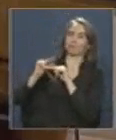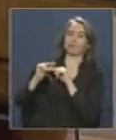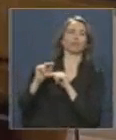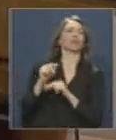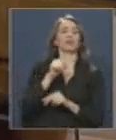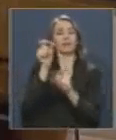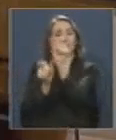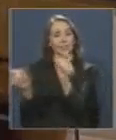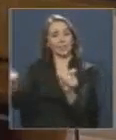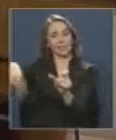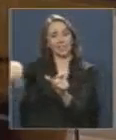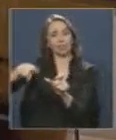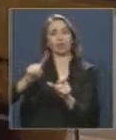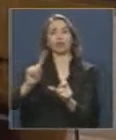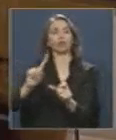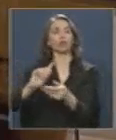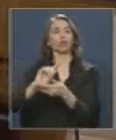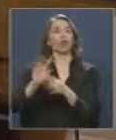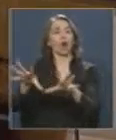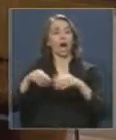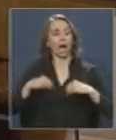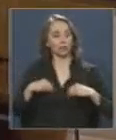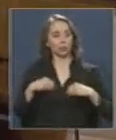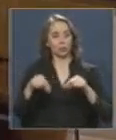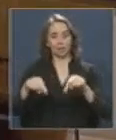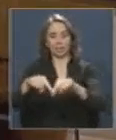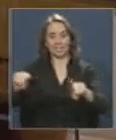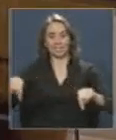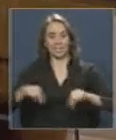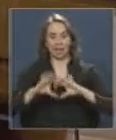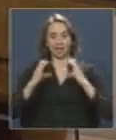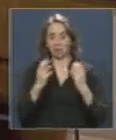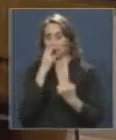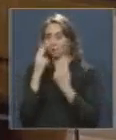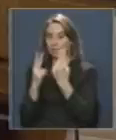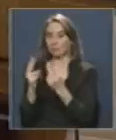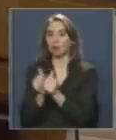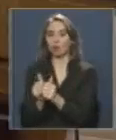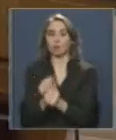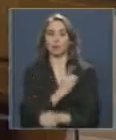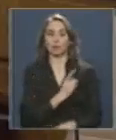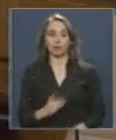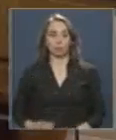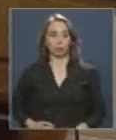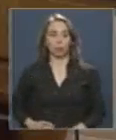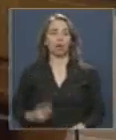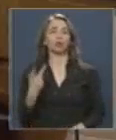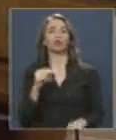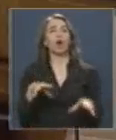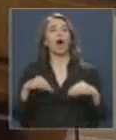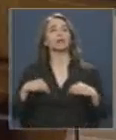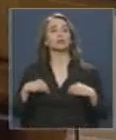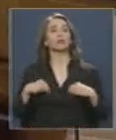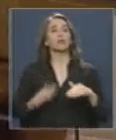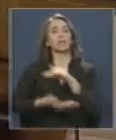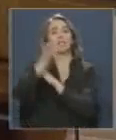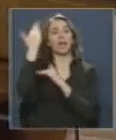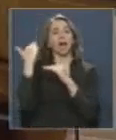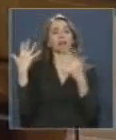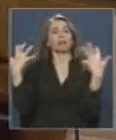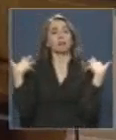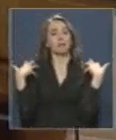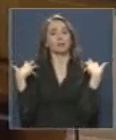asumen todos, y lo hemos visto en esta propia sala por algunos colegas parlamentarios, las responsabilidades en violaciones de los derechos